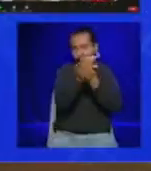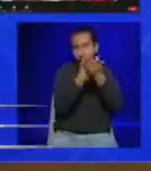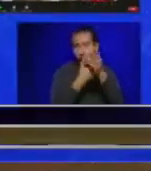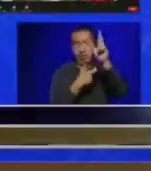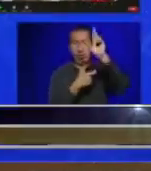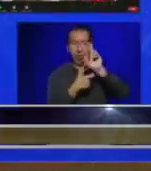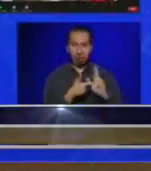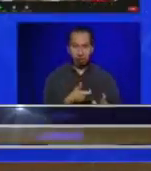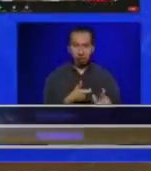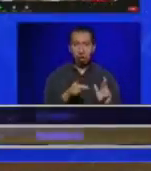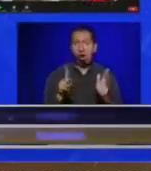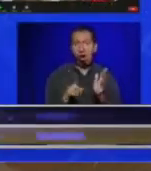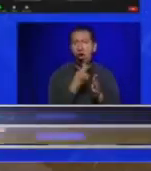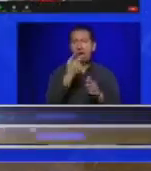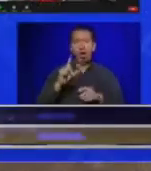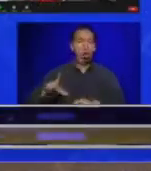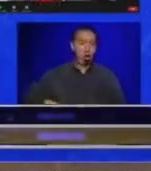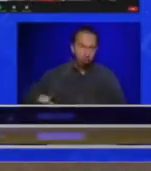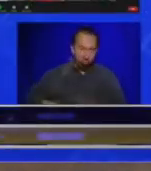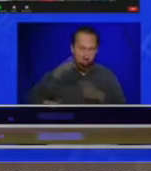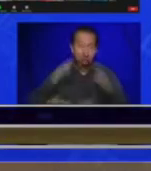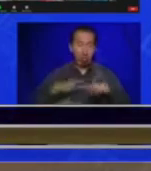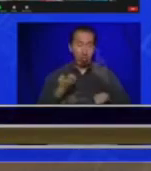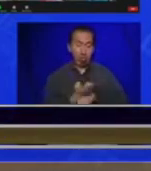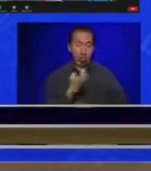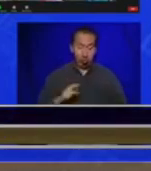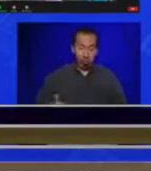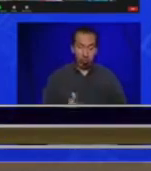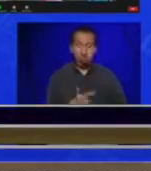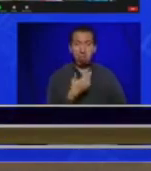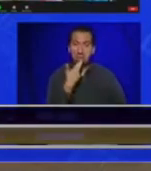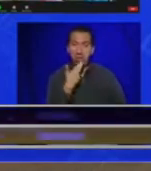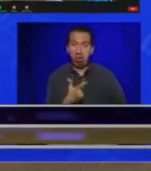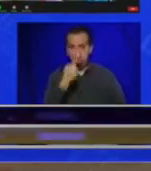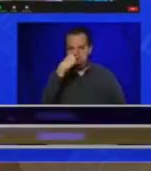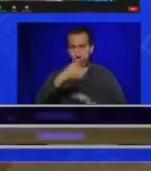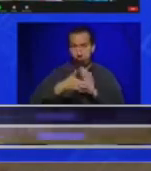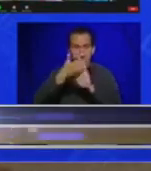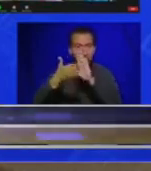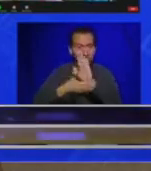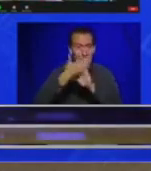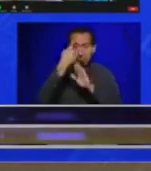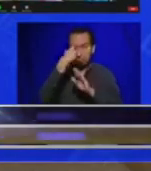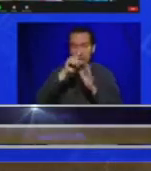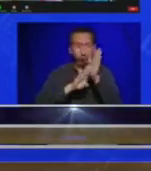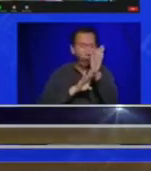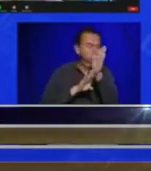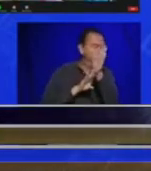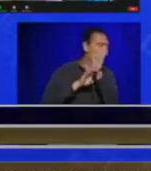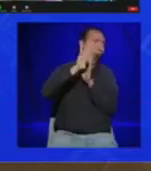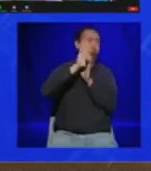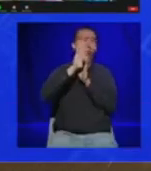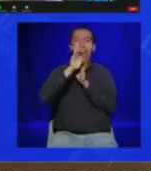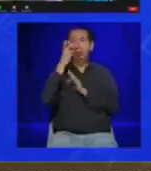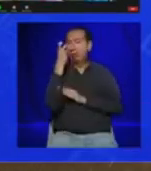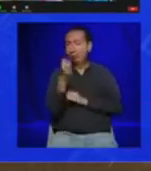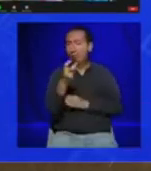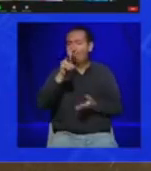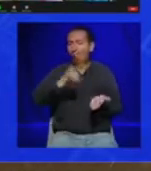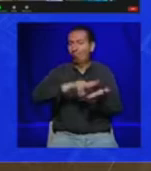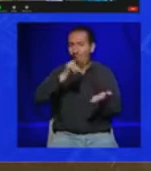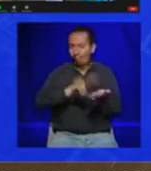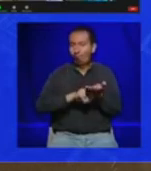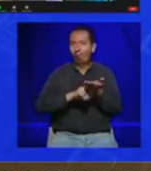reestructura del gobierno y reactivación estatal. Son obras y acciones para seguir haciendo de Guanajuato un Estado que